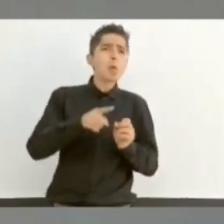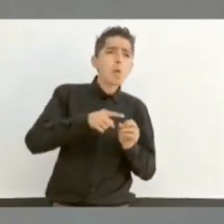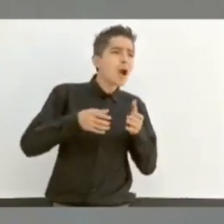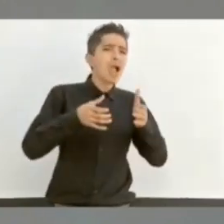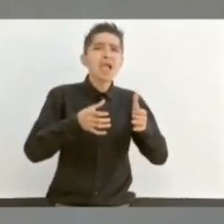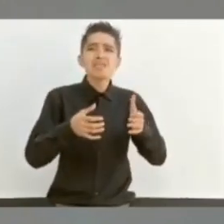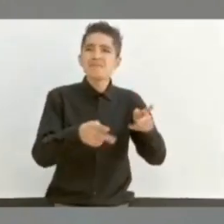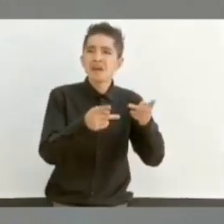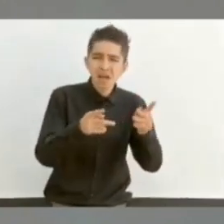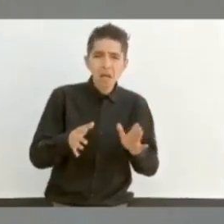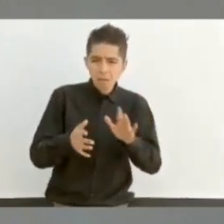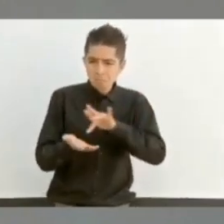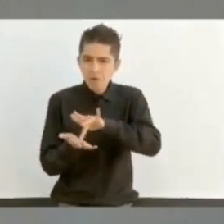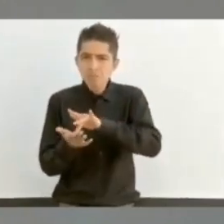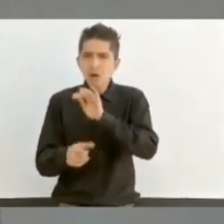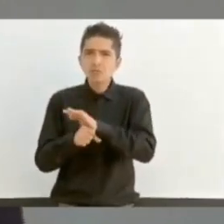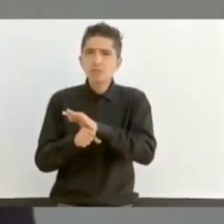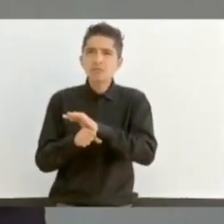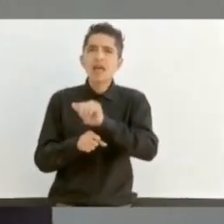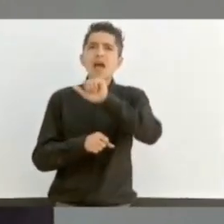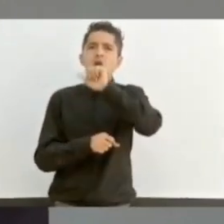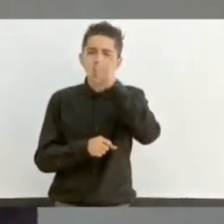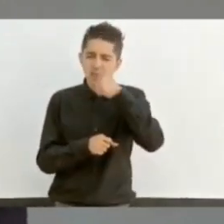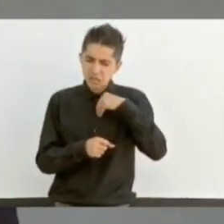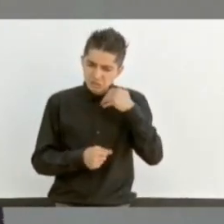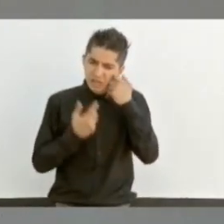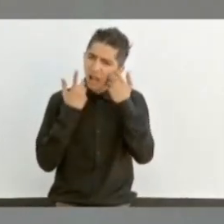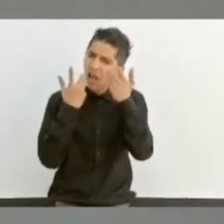esto acompañado de algo que yo quiero